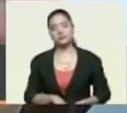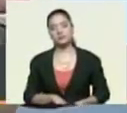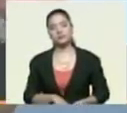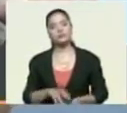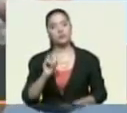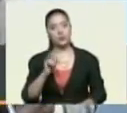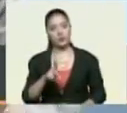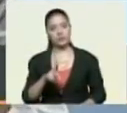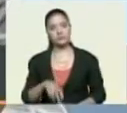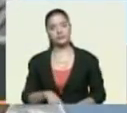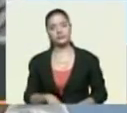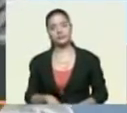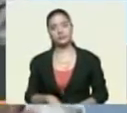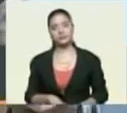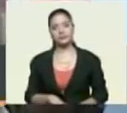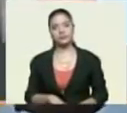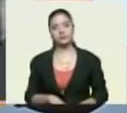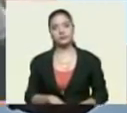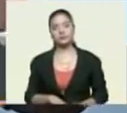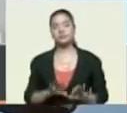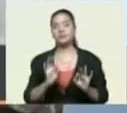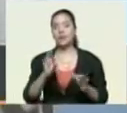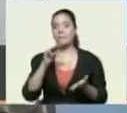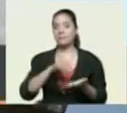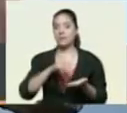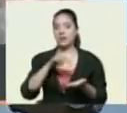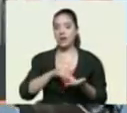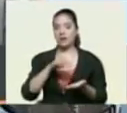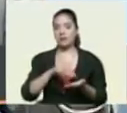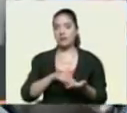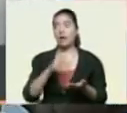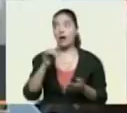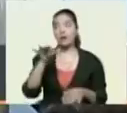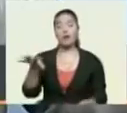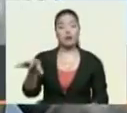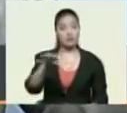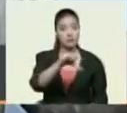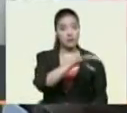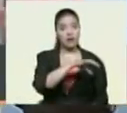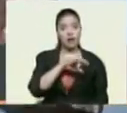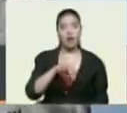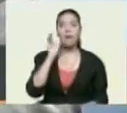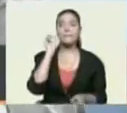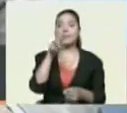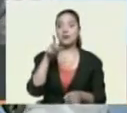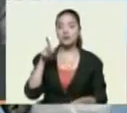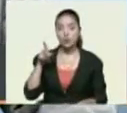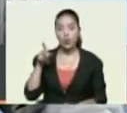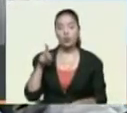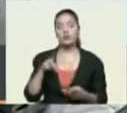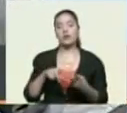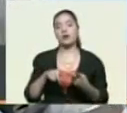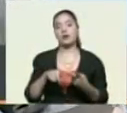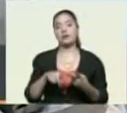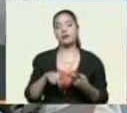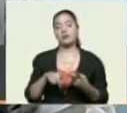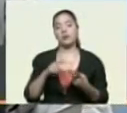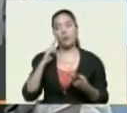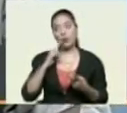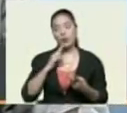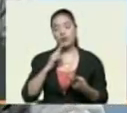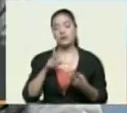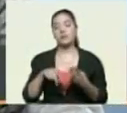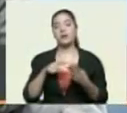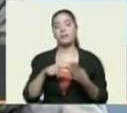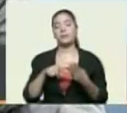Bien, caso Miranda, vean varios estados del país, Amazonas, este que acabo